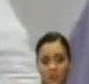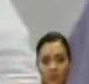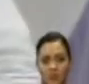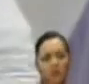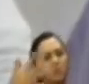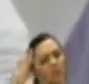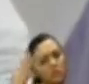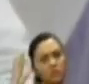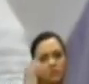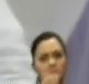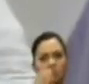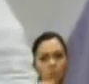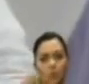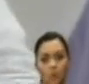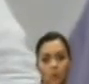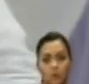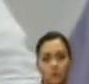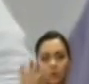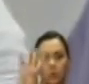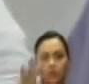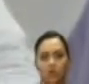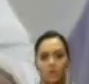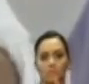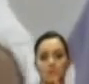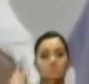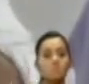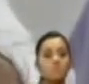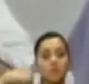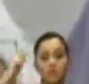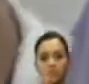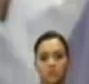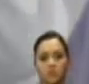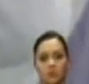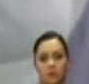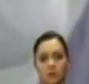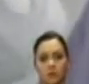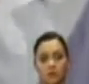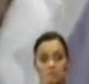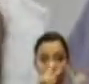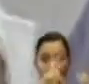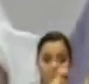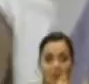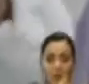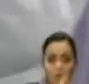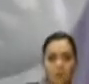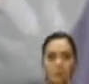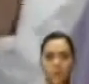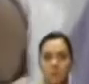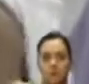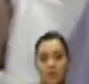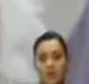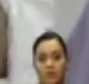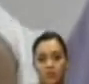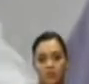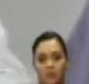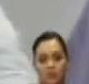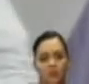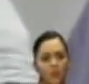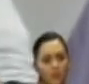cálculos, cuesta cerca de $4,000 millones de dólares. Solo agua potable, alcantarillado, sin asfaltado, sin veredas,